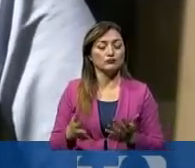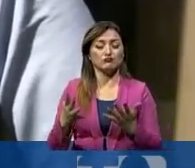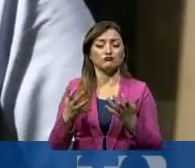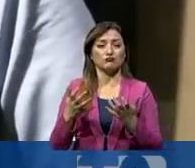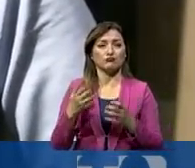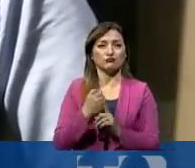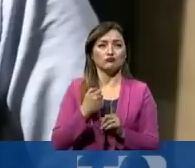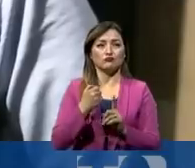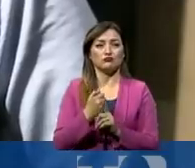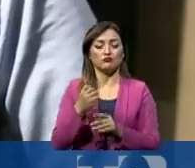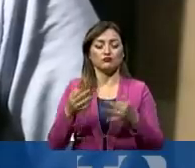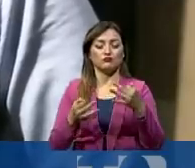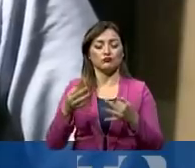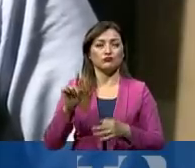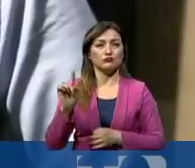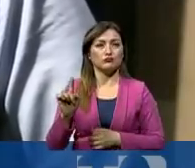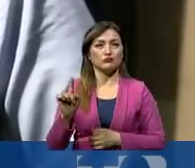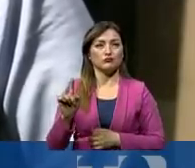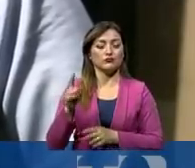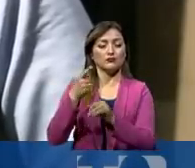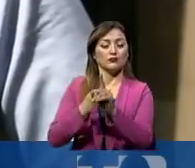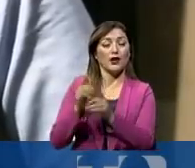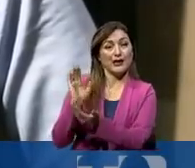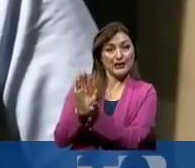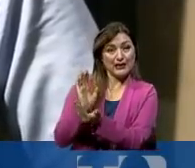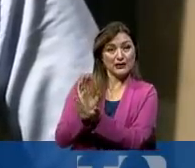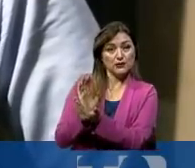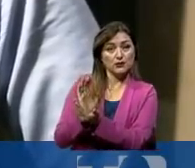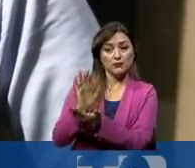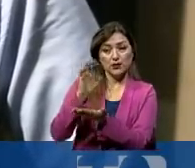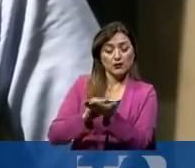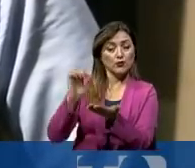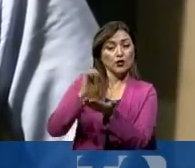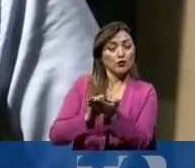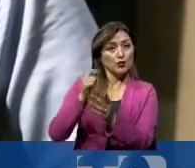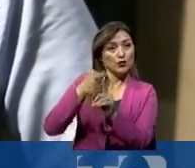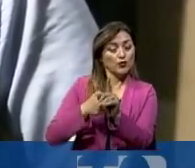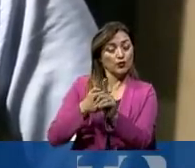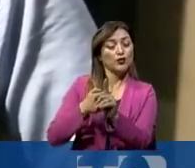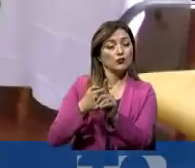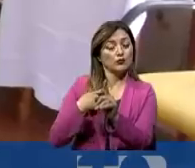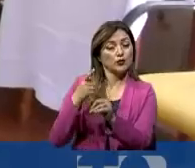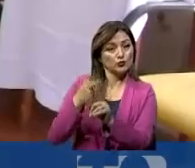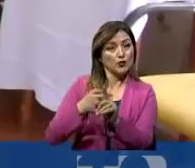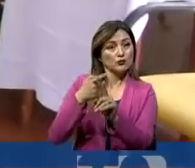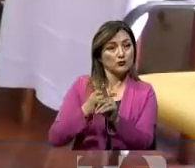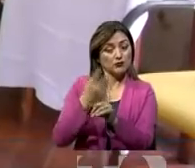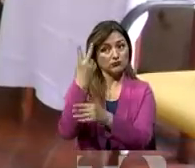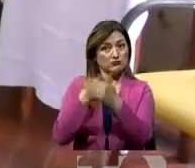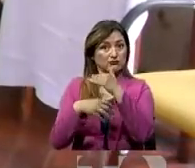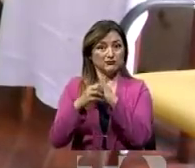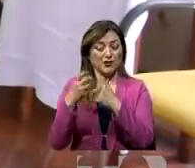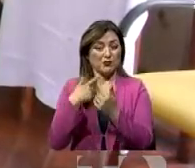justo porque a mí me descuentan mensualmente de mi sueldo, me descuentan el seguro. Quien también